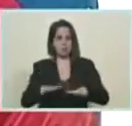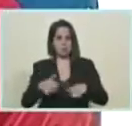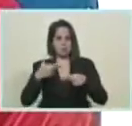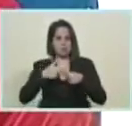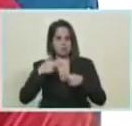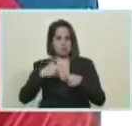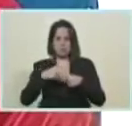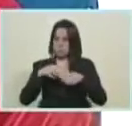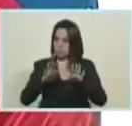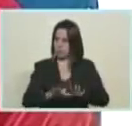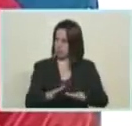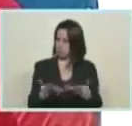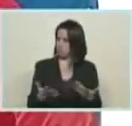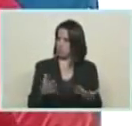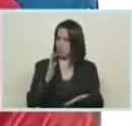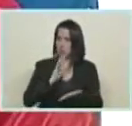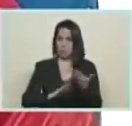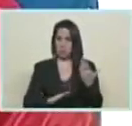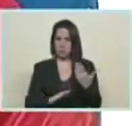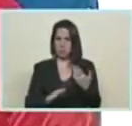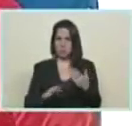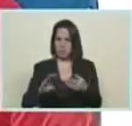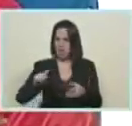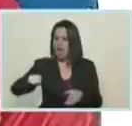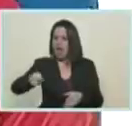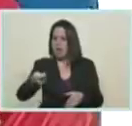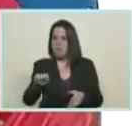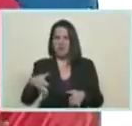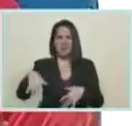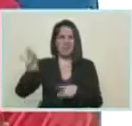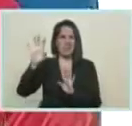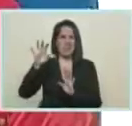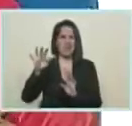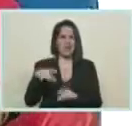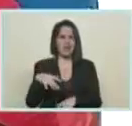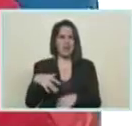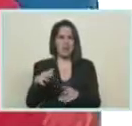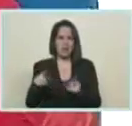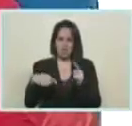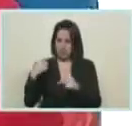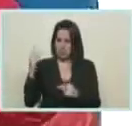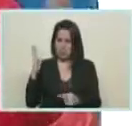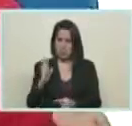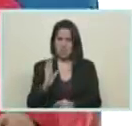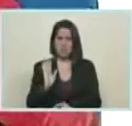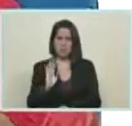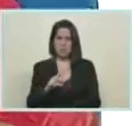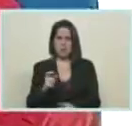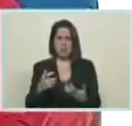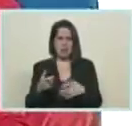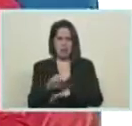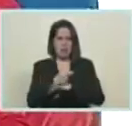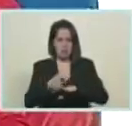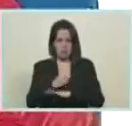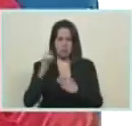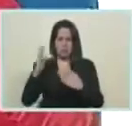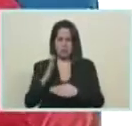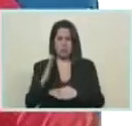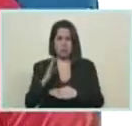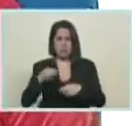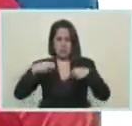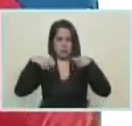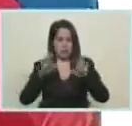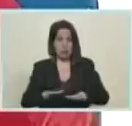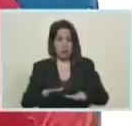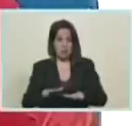vamos. Entonces, apaga la cafetera. No, hombre, déjalo ahí, porque ahora volvemos. Este gobierno cae. Ajá,